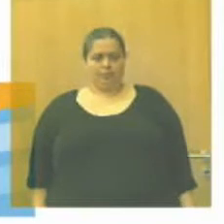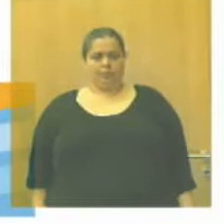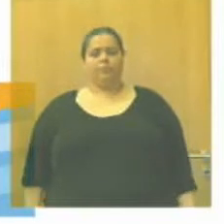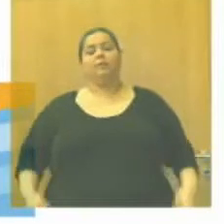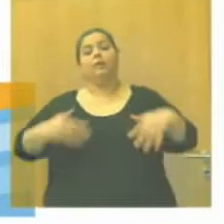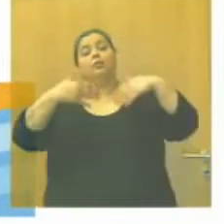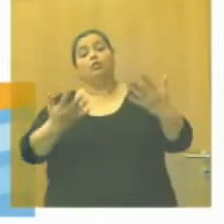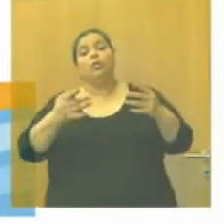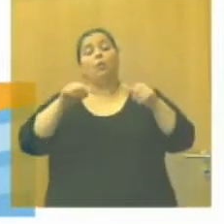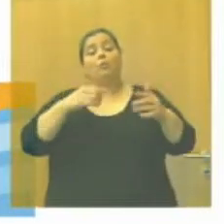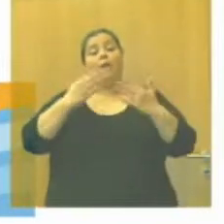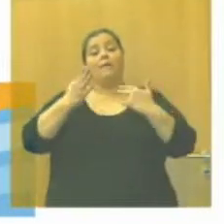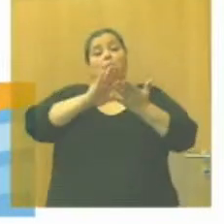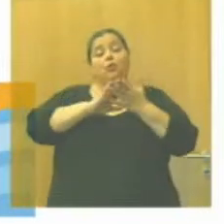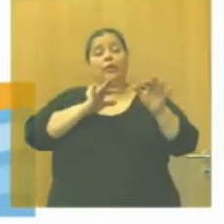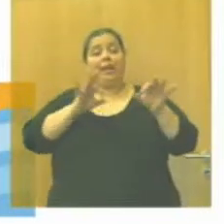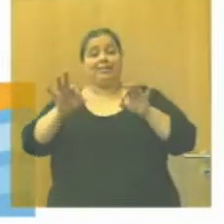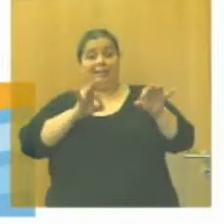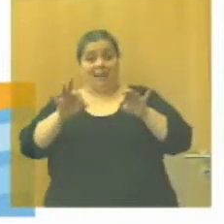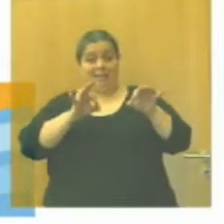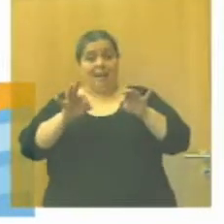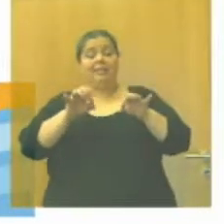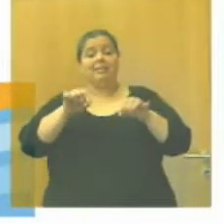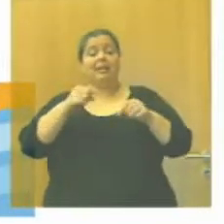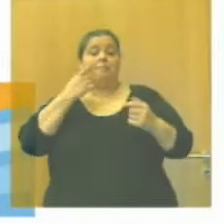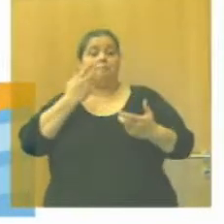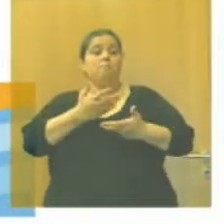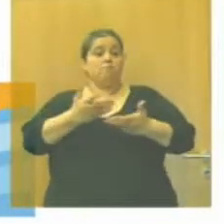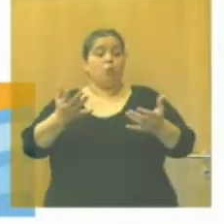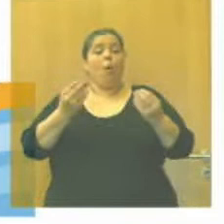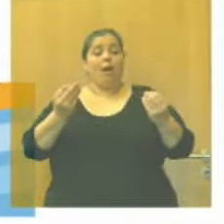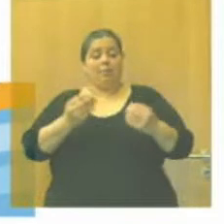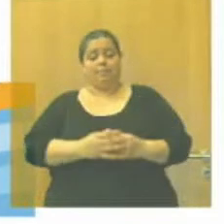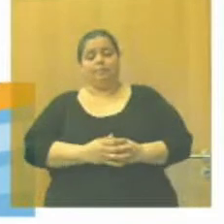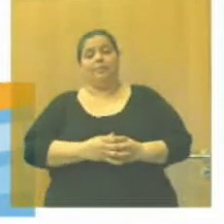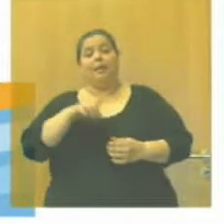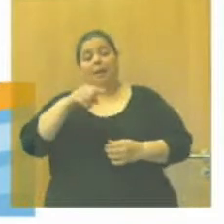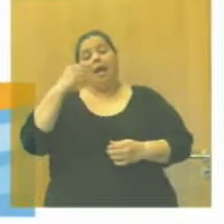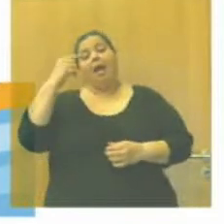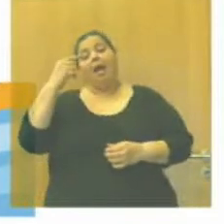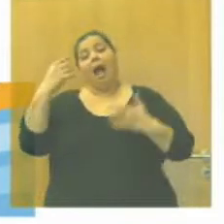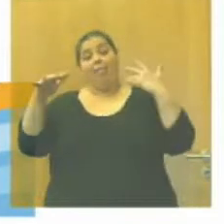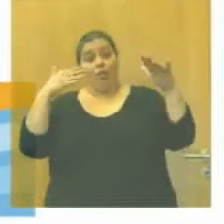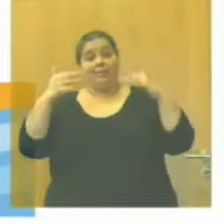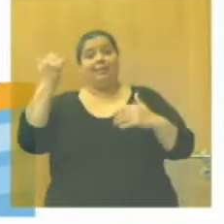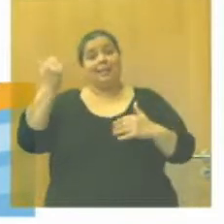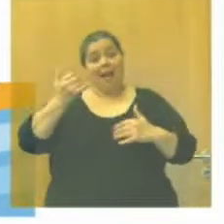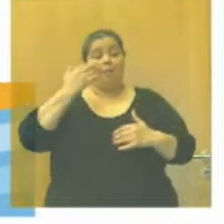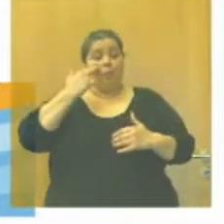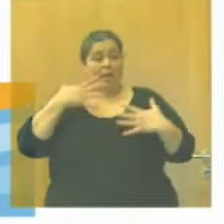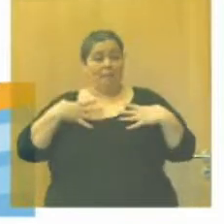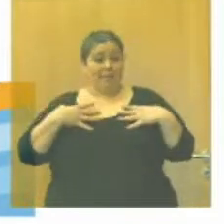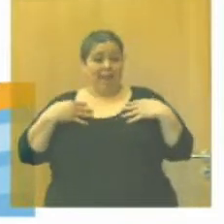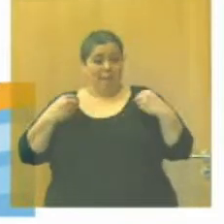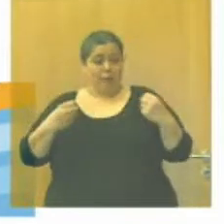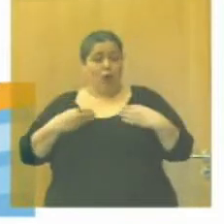Entonces, cuando hablamos de estrategias que van indicadas, los adolescentes con problemas emocionales sería